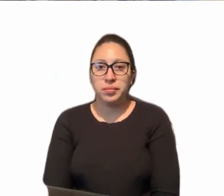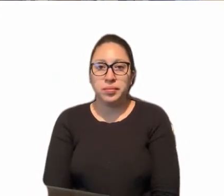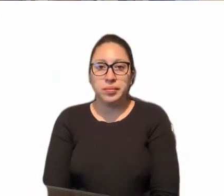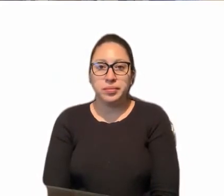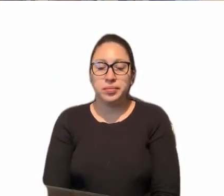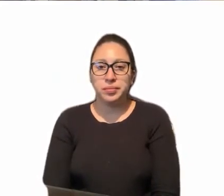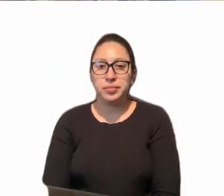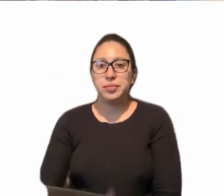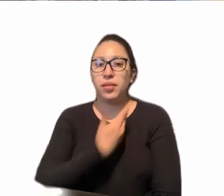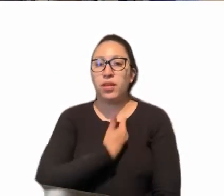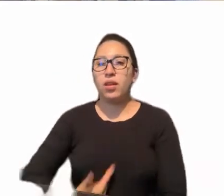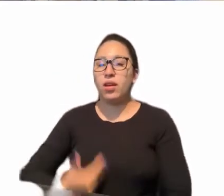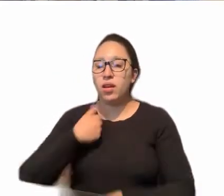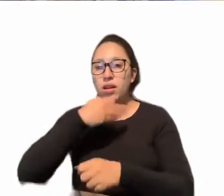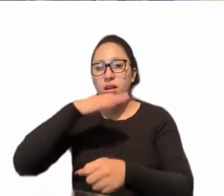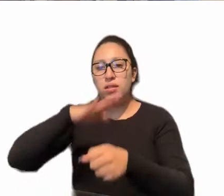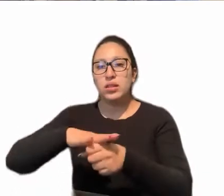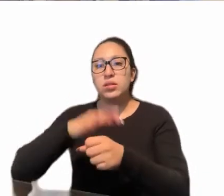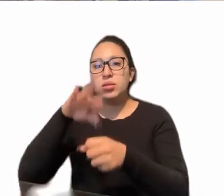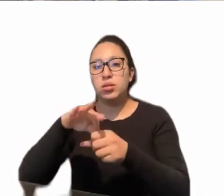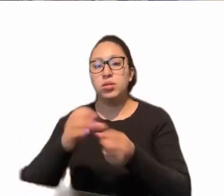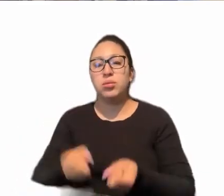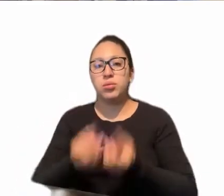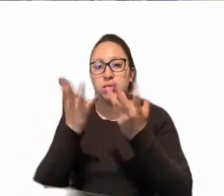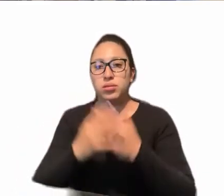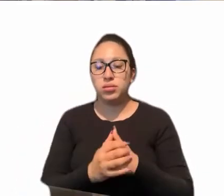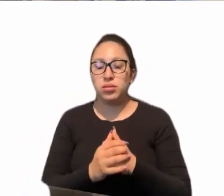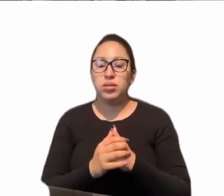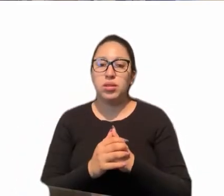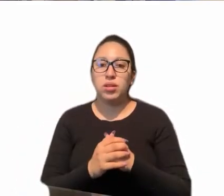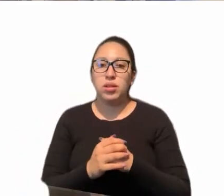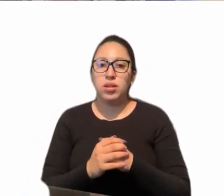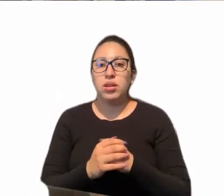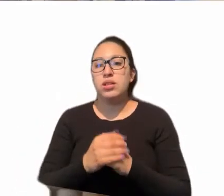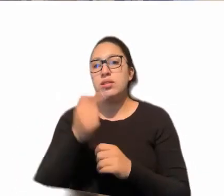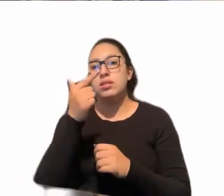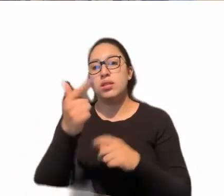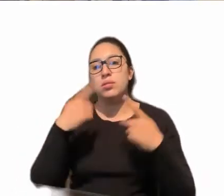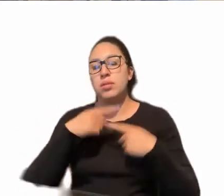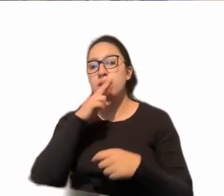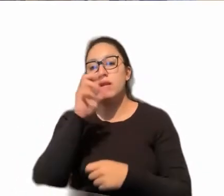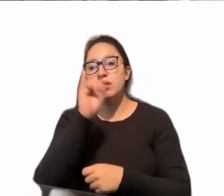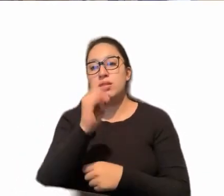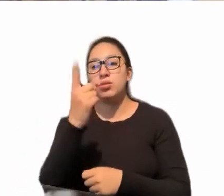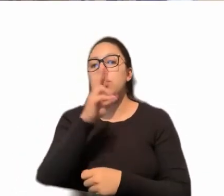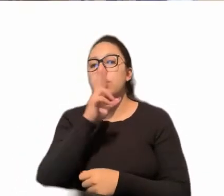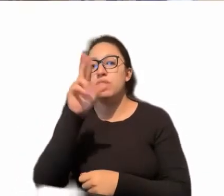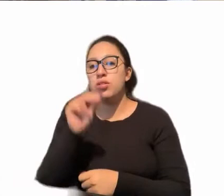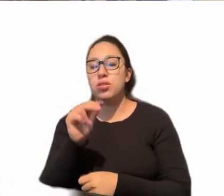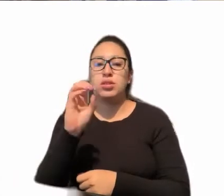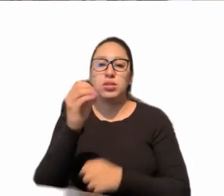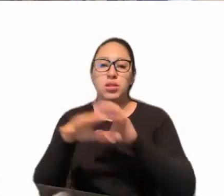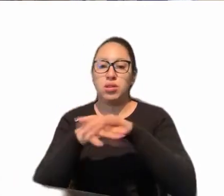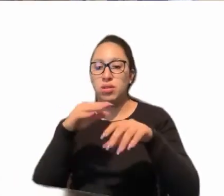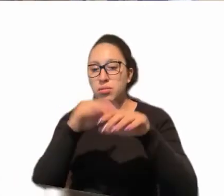Diputada Presidenta, le informo que el resultado de la votación es el siguiente. 7 votos a favor, 1 en contra, ninguna